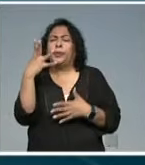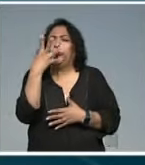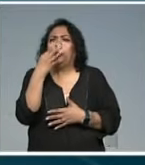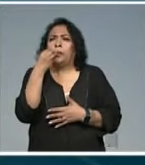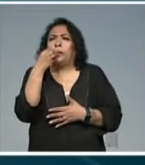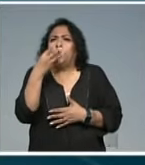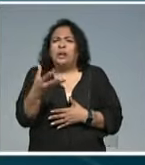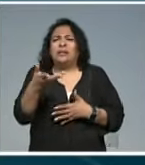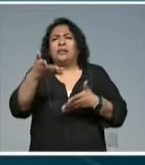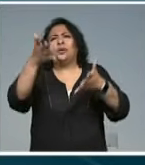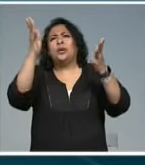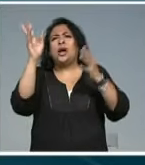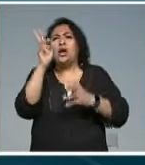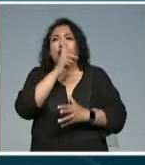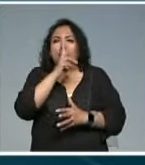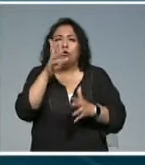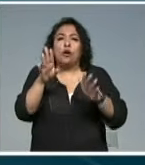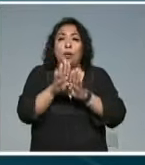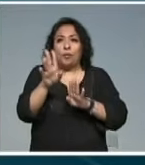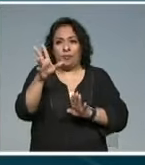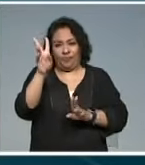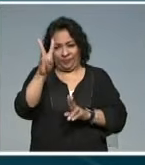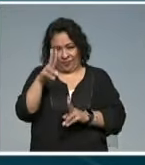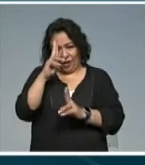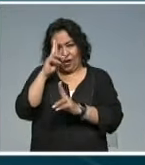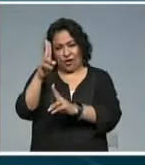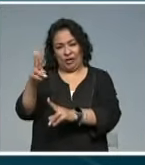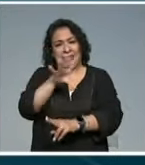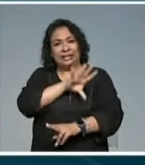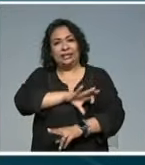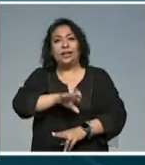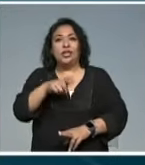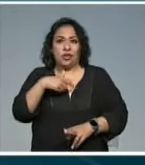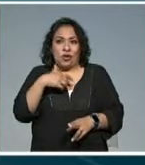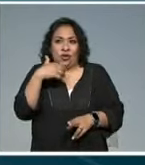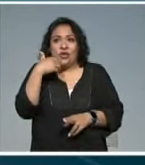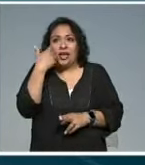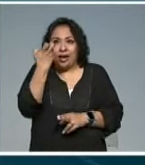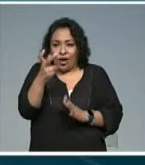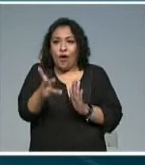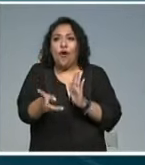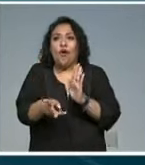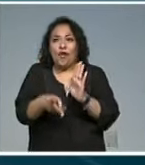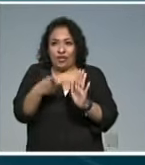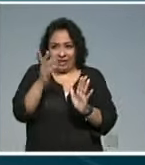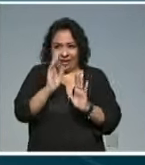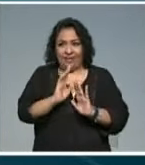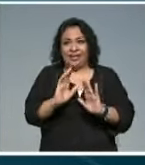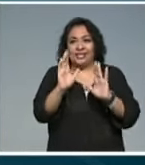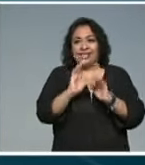joya. ¿Qué fue lo que hizo el ruso? En honor a lo que más le gustó, me encantaría volver a cantarla.